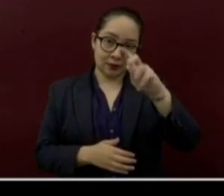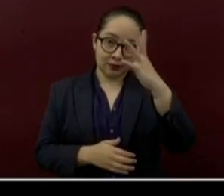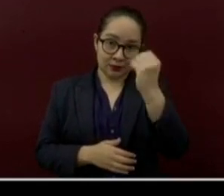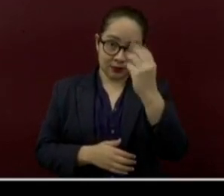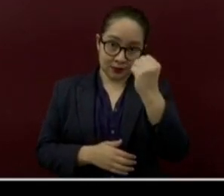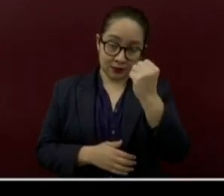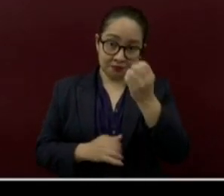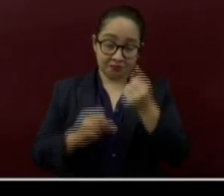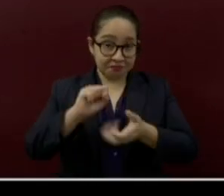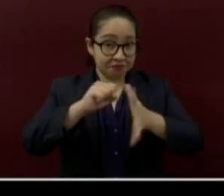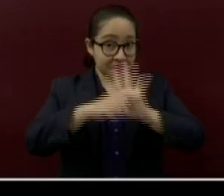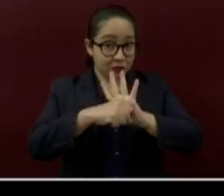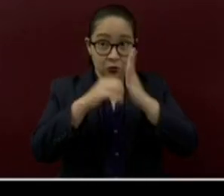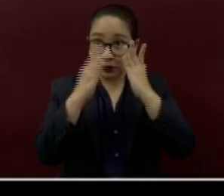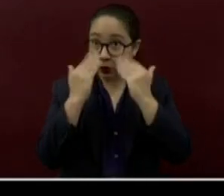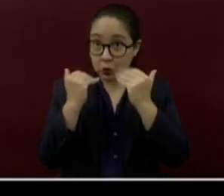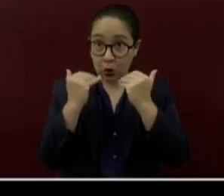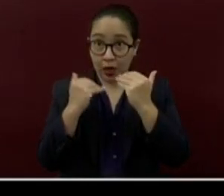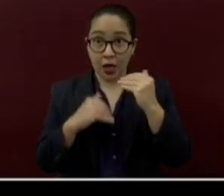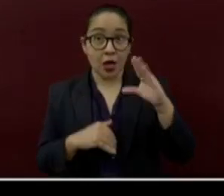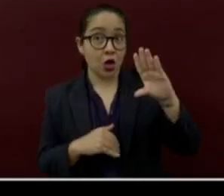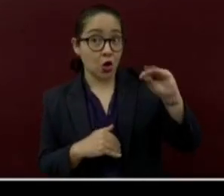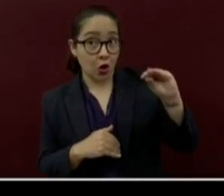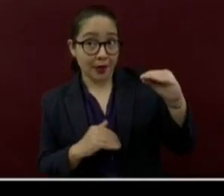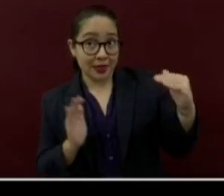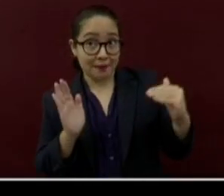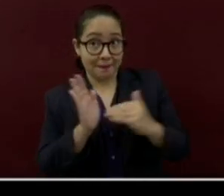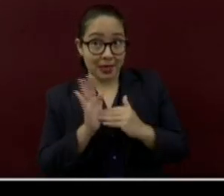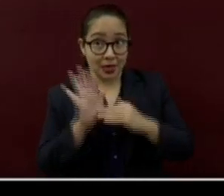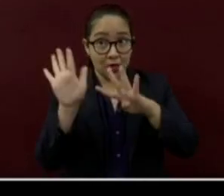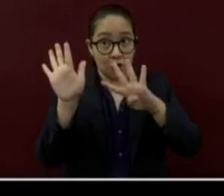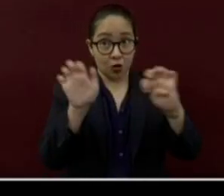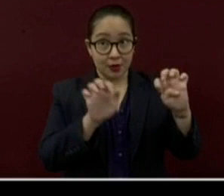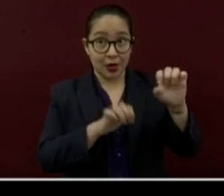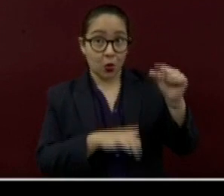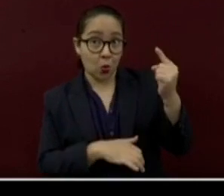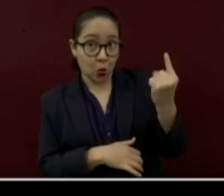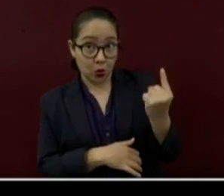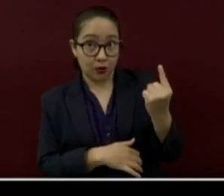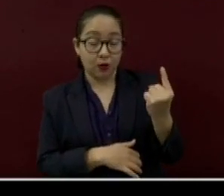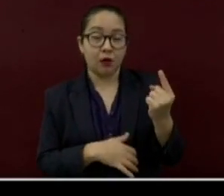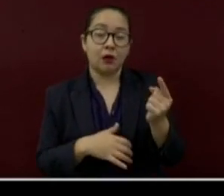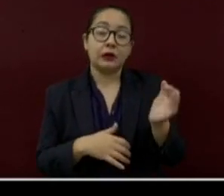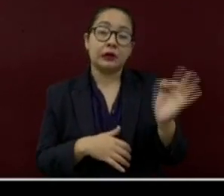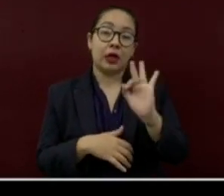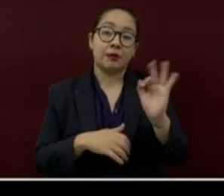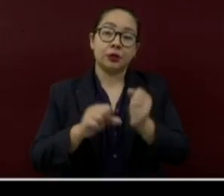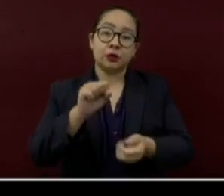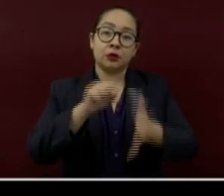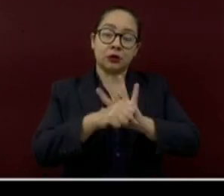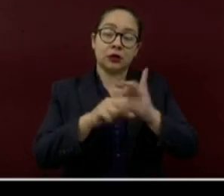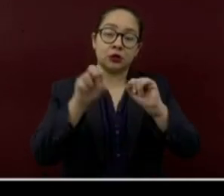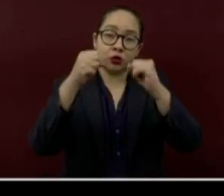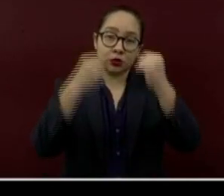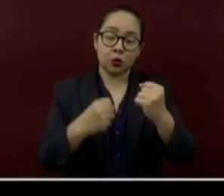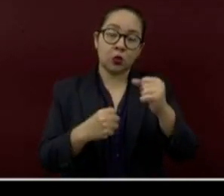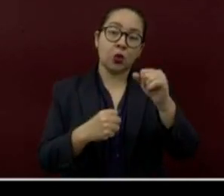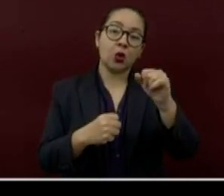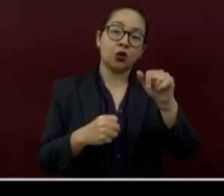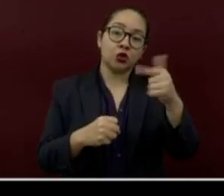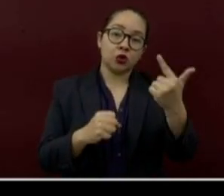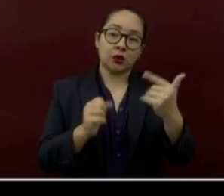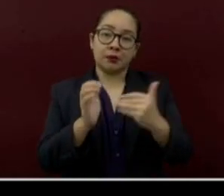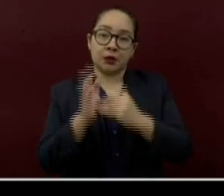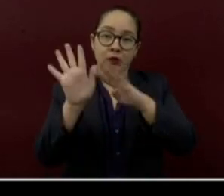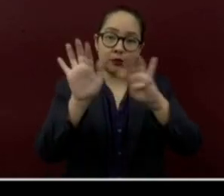con resultado negativo 90 mil 901 sospechosos 12.260